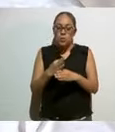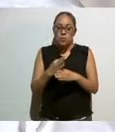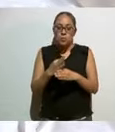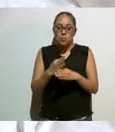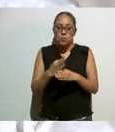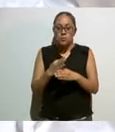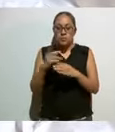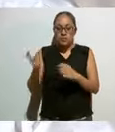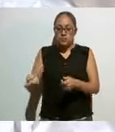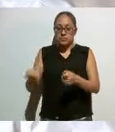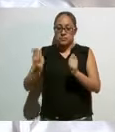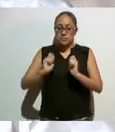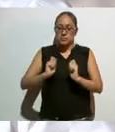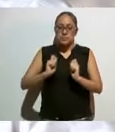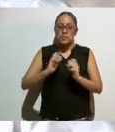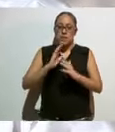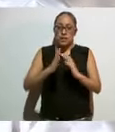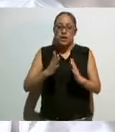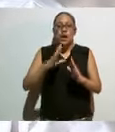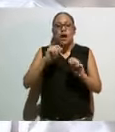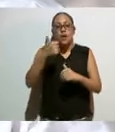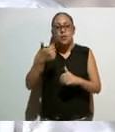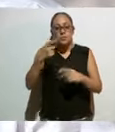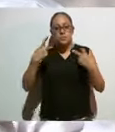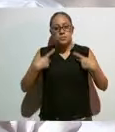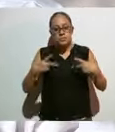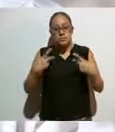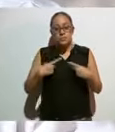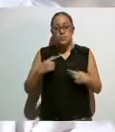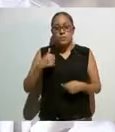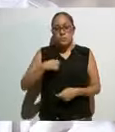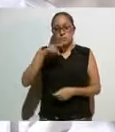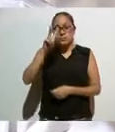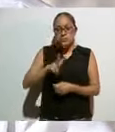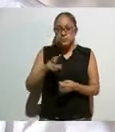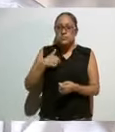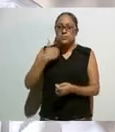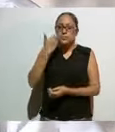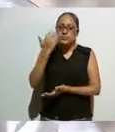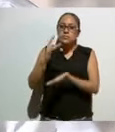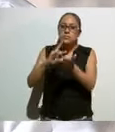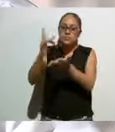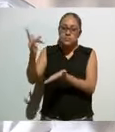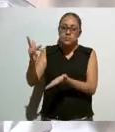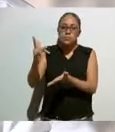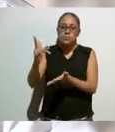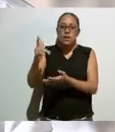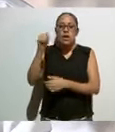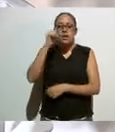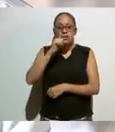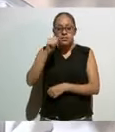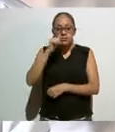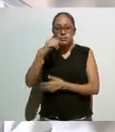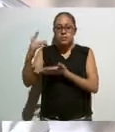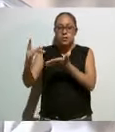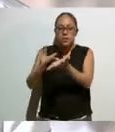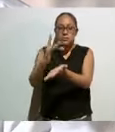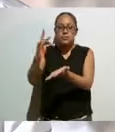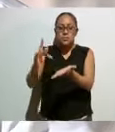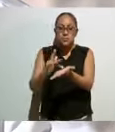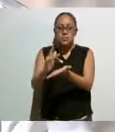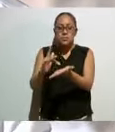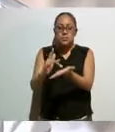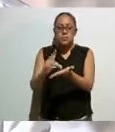Eric, que le agradecemos mucho por toda su contribución, por los